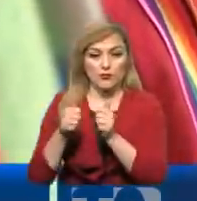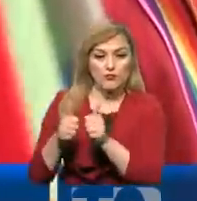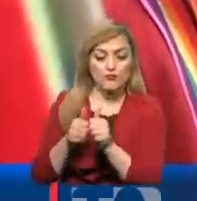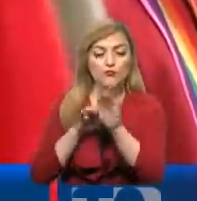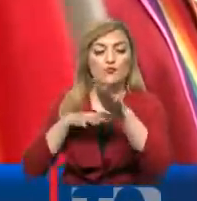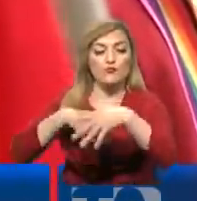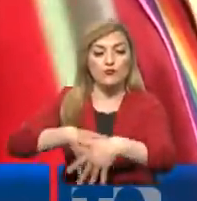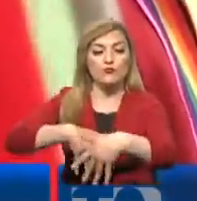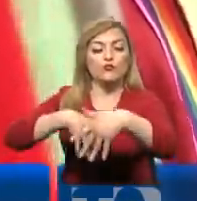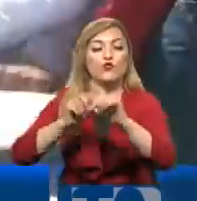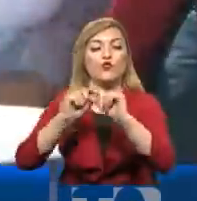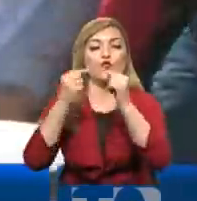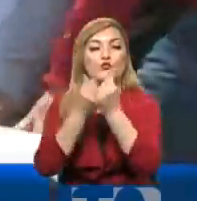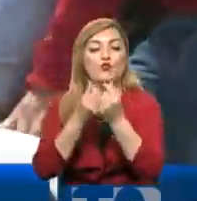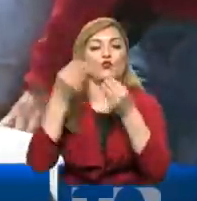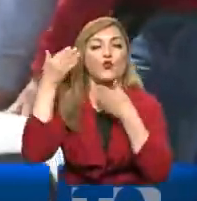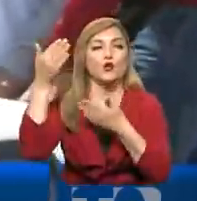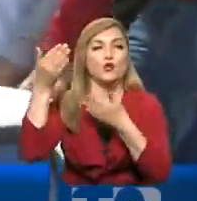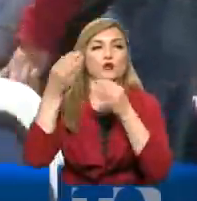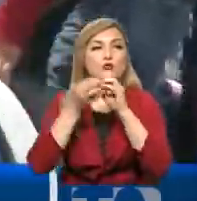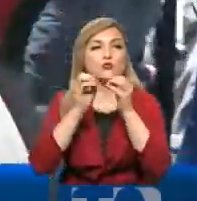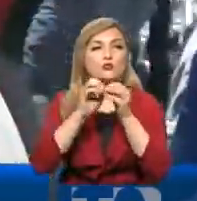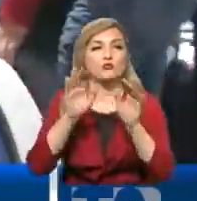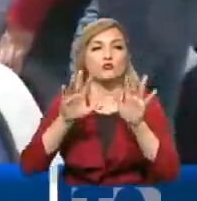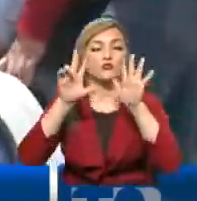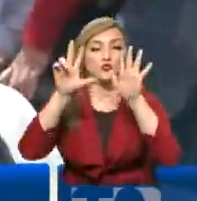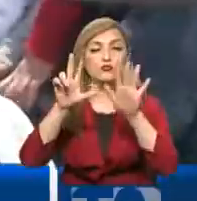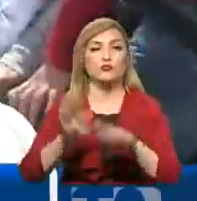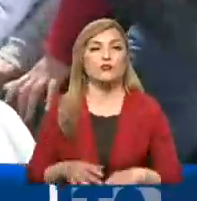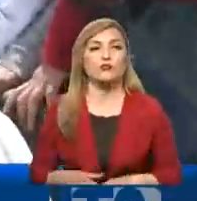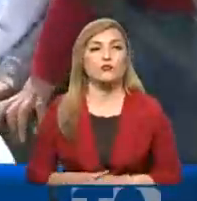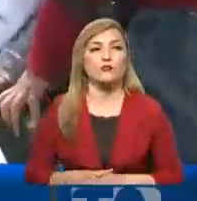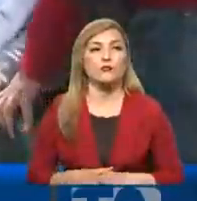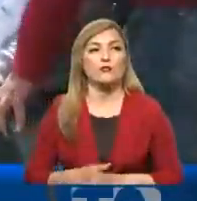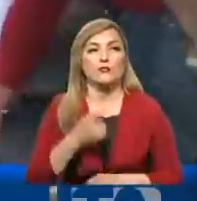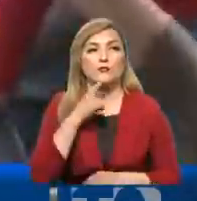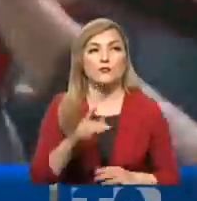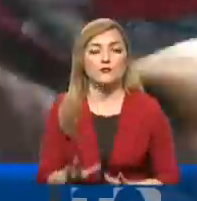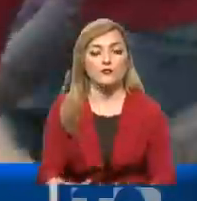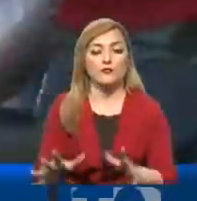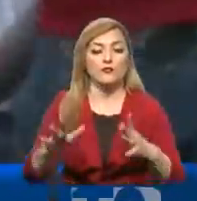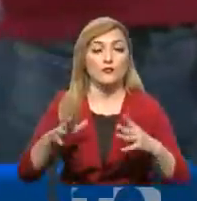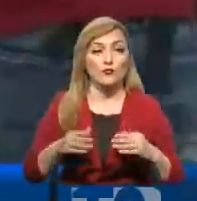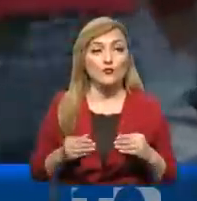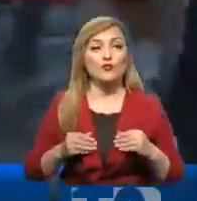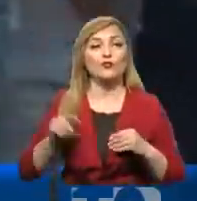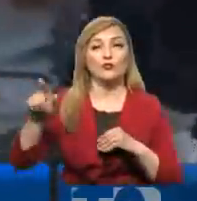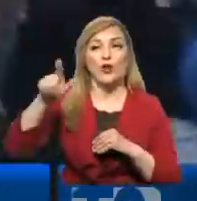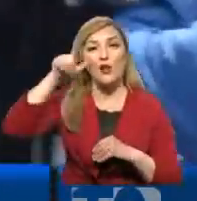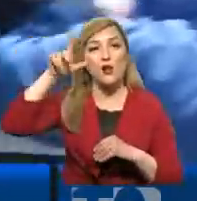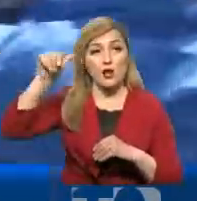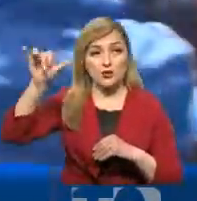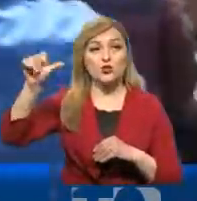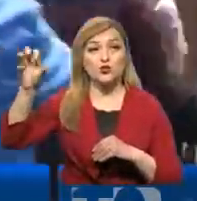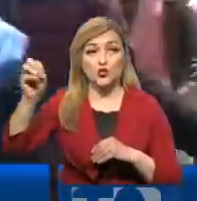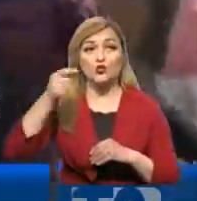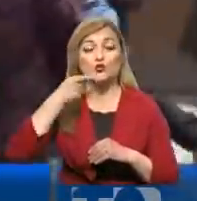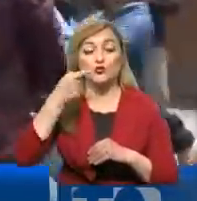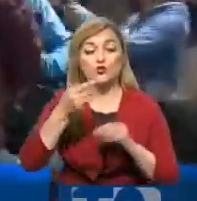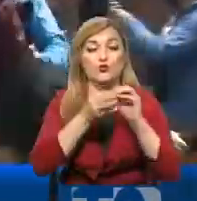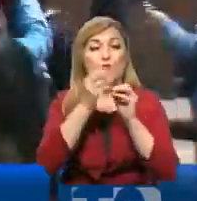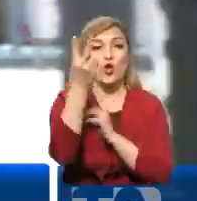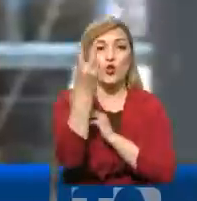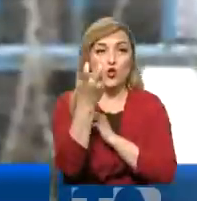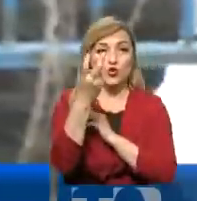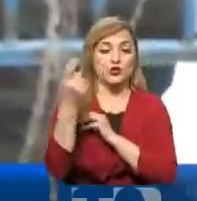y miembros de su agrupación política, dijo que acepta el llamado del candidato Guillermo Lazo y de